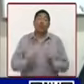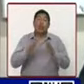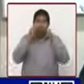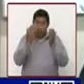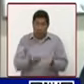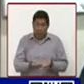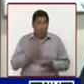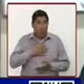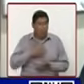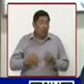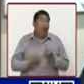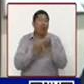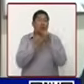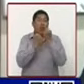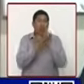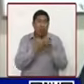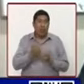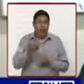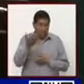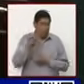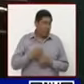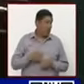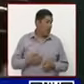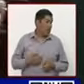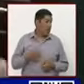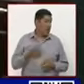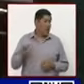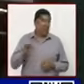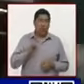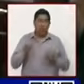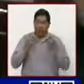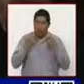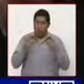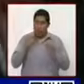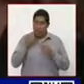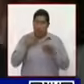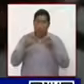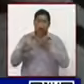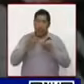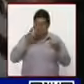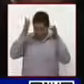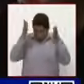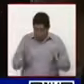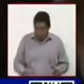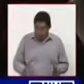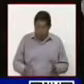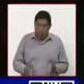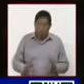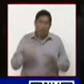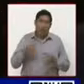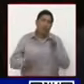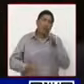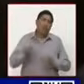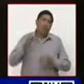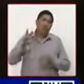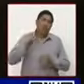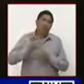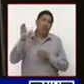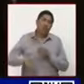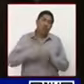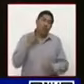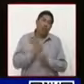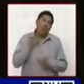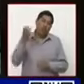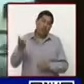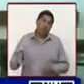educativa, personalmente yo apoyo a ustedes, les consta, ¿no? Yo le he venido a decir al director que se le va a hacer un proceso por incumplimiento de